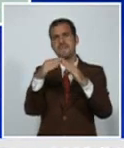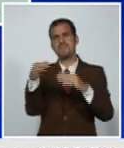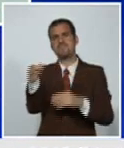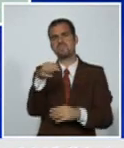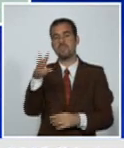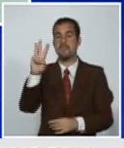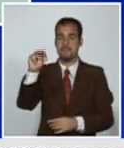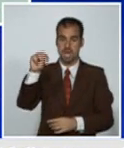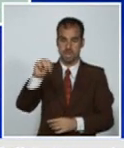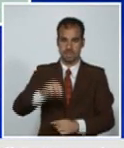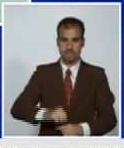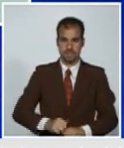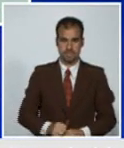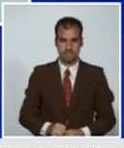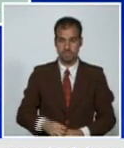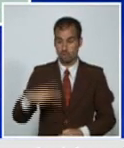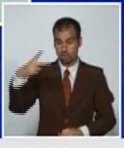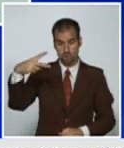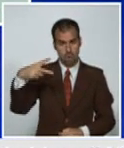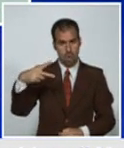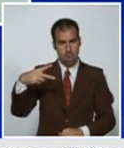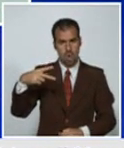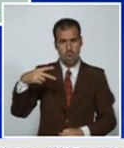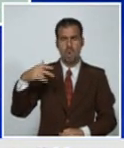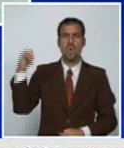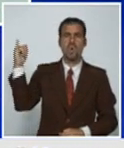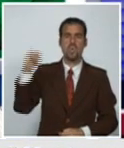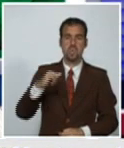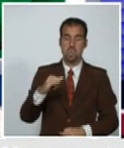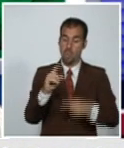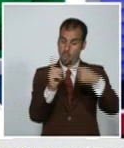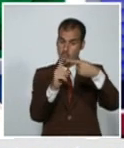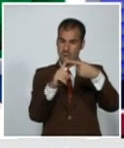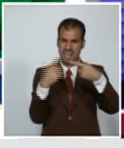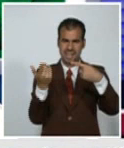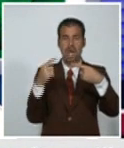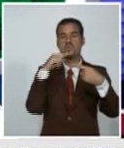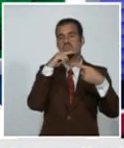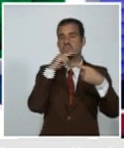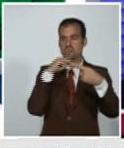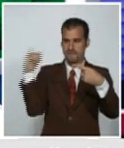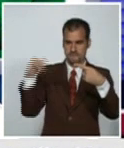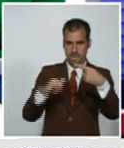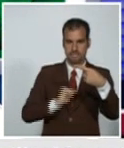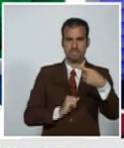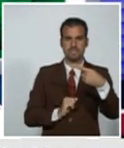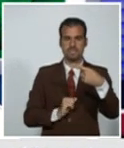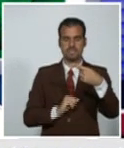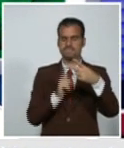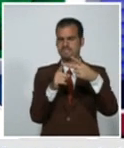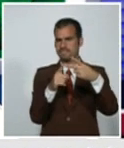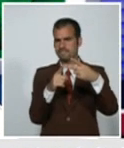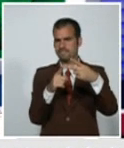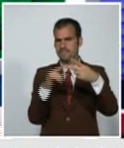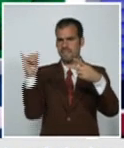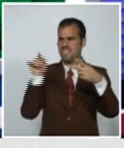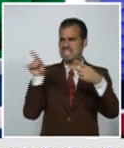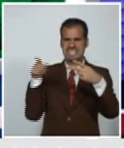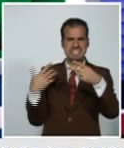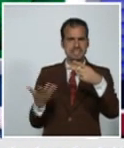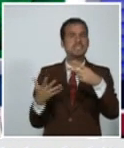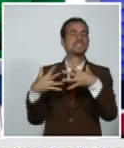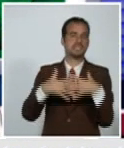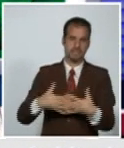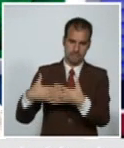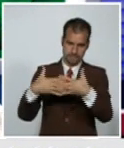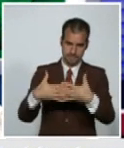viajeros cubanos ambos, uno procedente de Rusia y uno procedente de Estados Unidos. Esto es